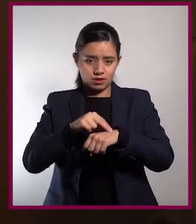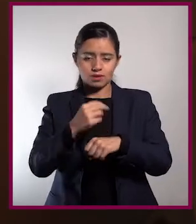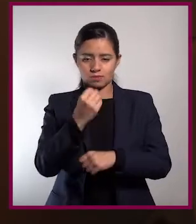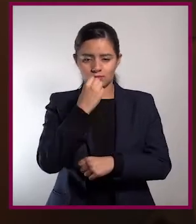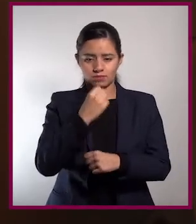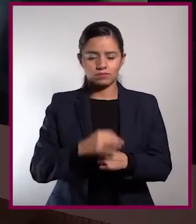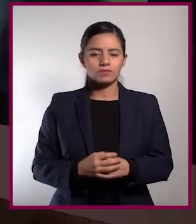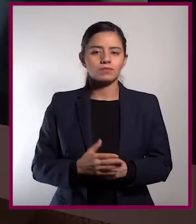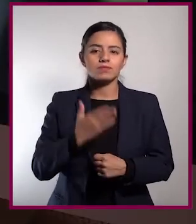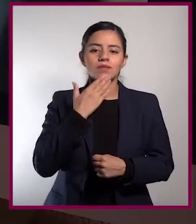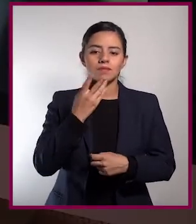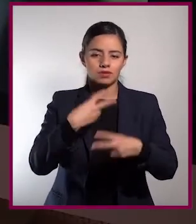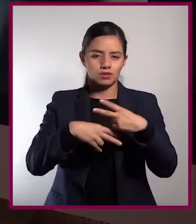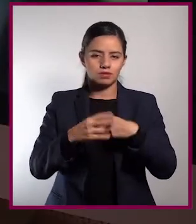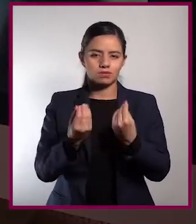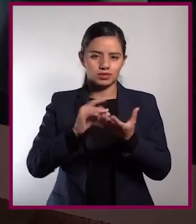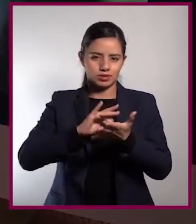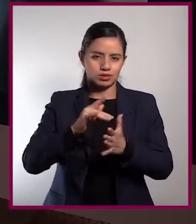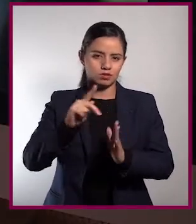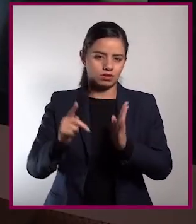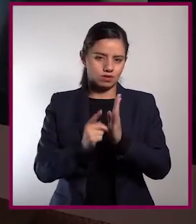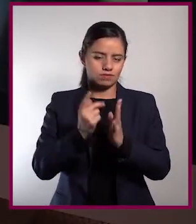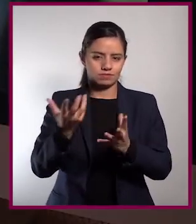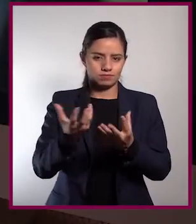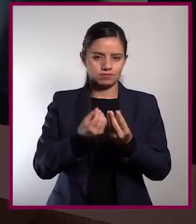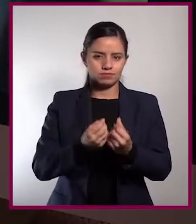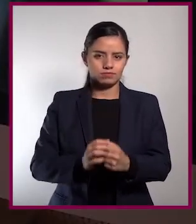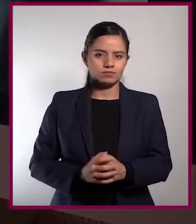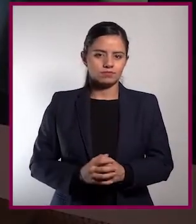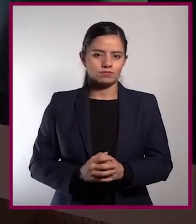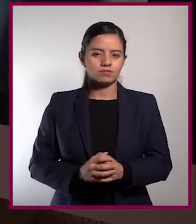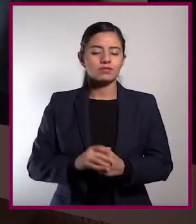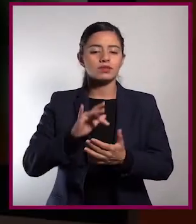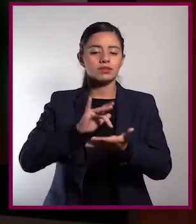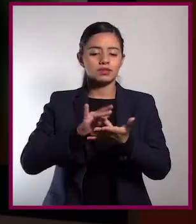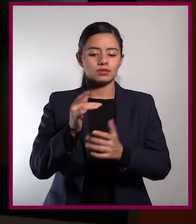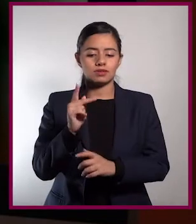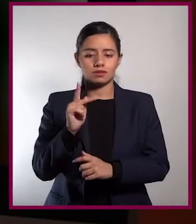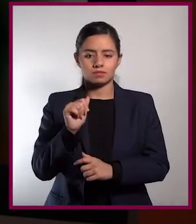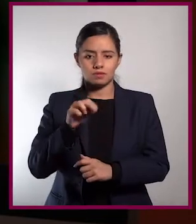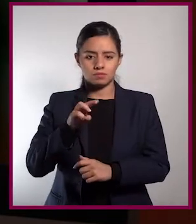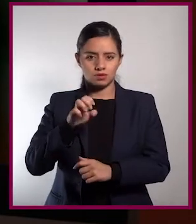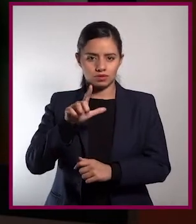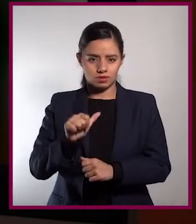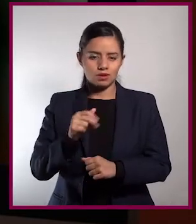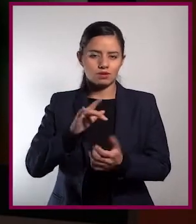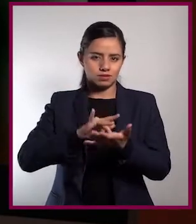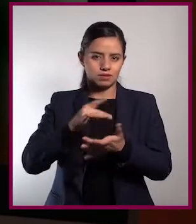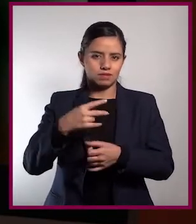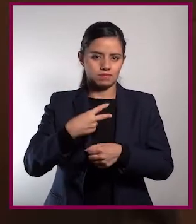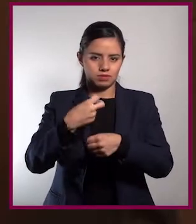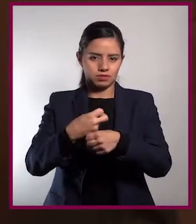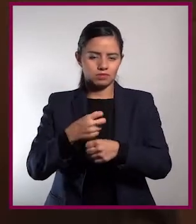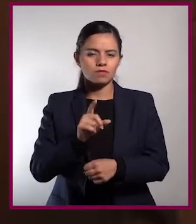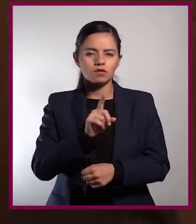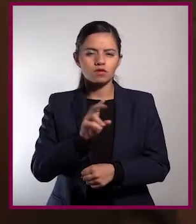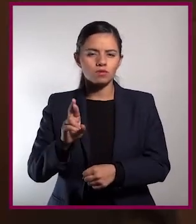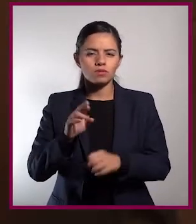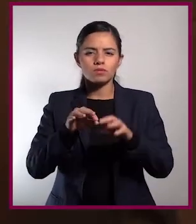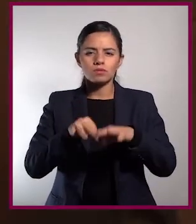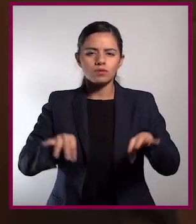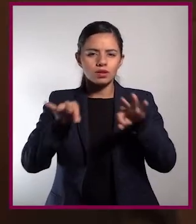Salvador Subirán. Doctor, bienvenido, muchas gracias por estar nuevamente con nosotros. Gracias, Pamela, gracias por invitar.